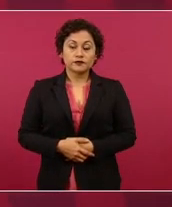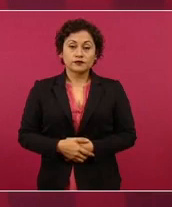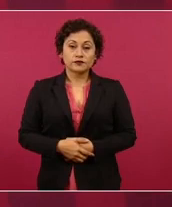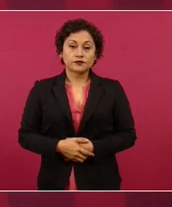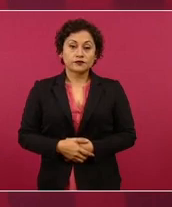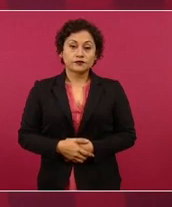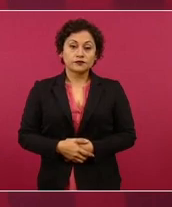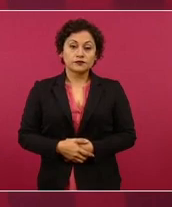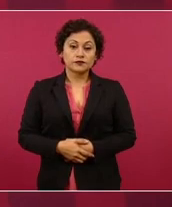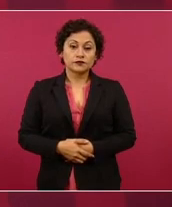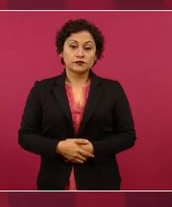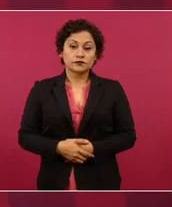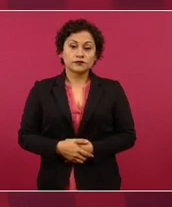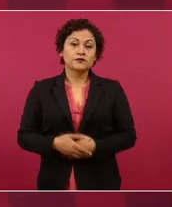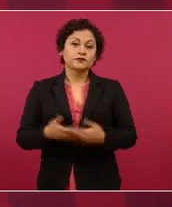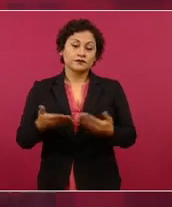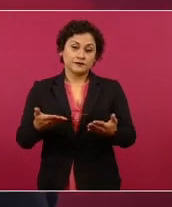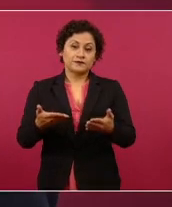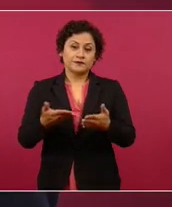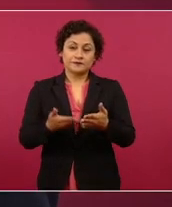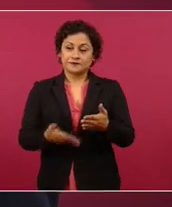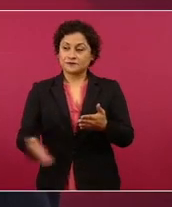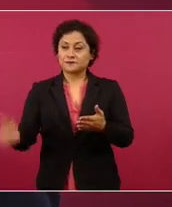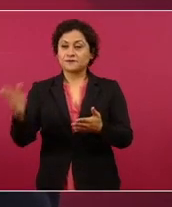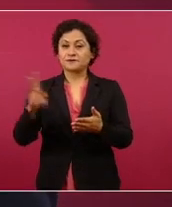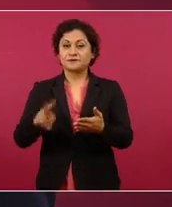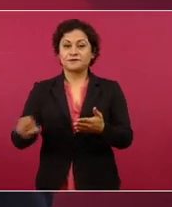va a ser largo el fin de semana.